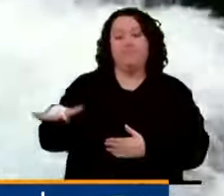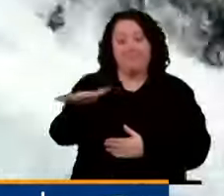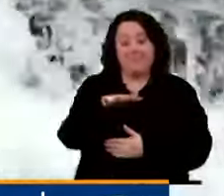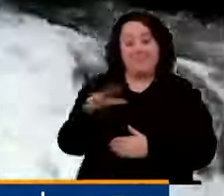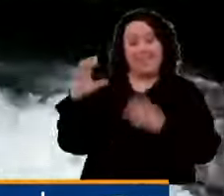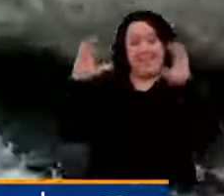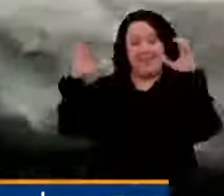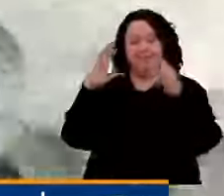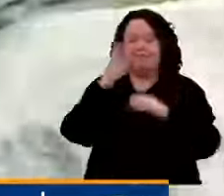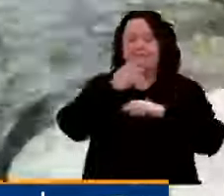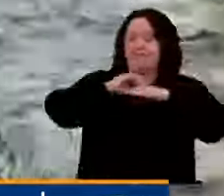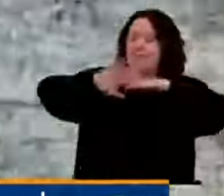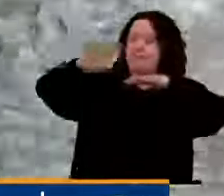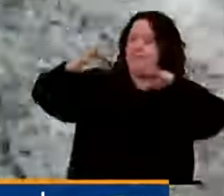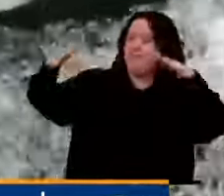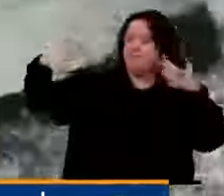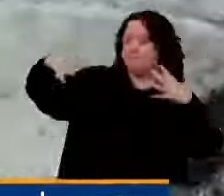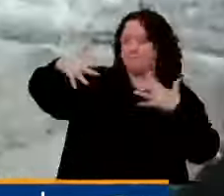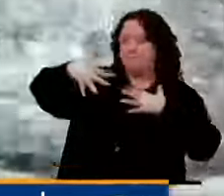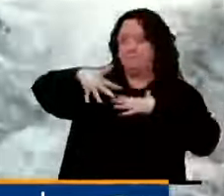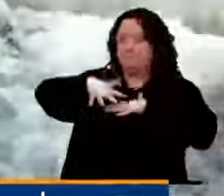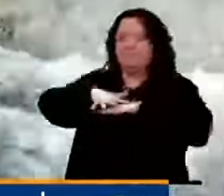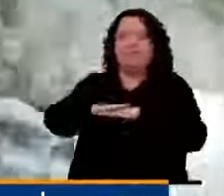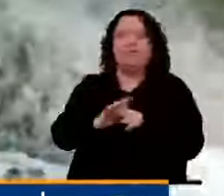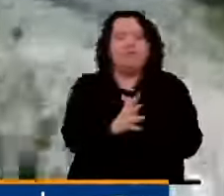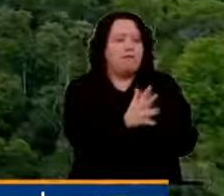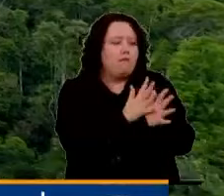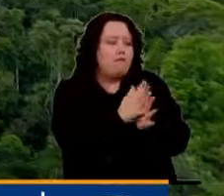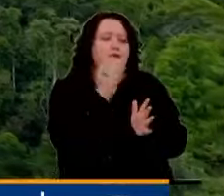belleza de sus paisajes se combinan con la riqueza de los relatos de los